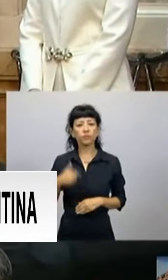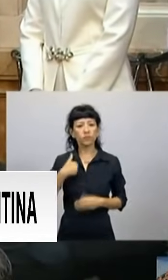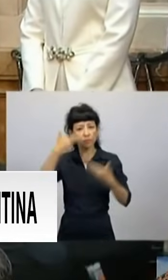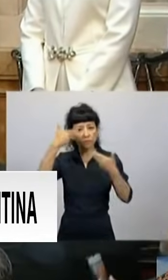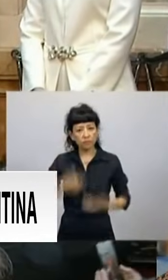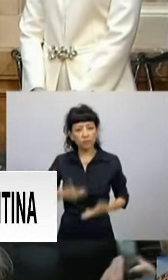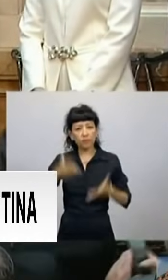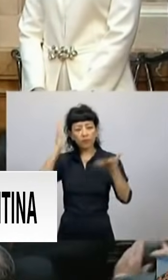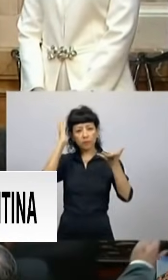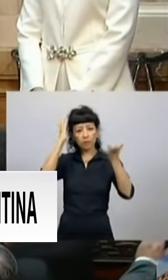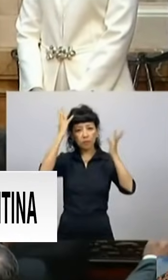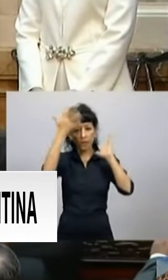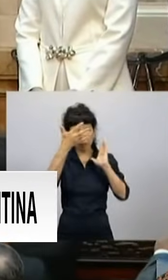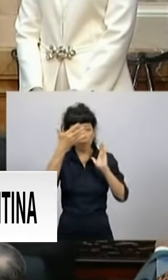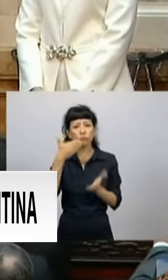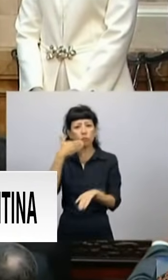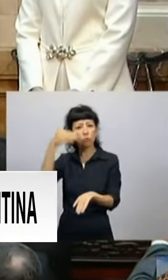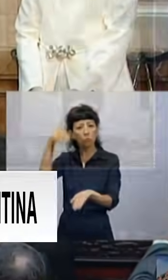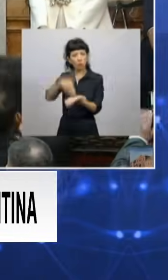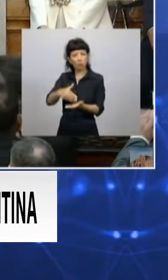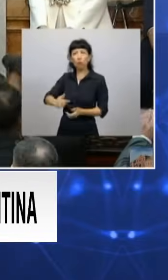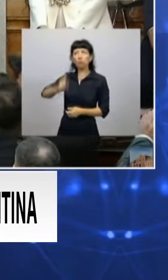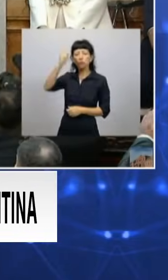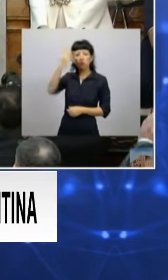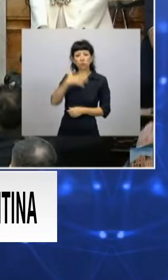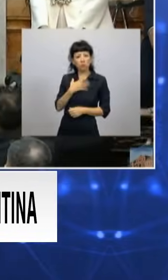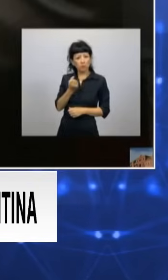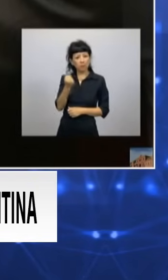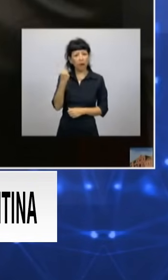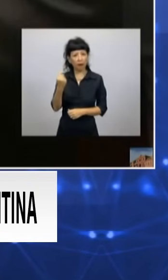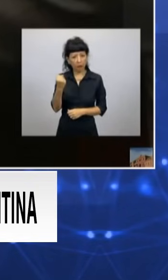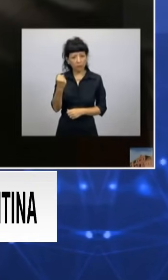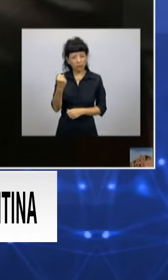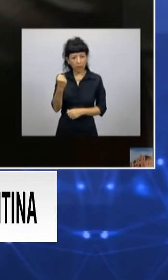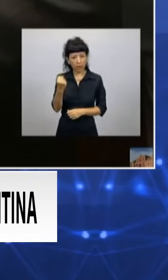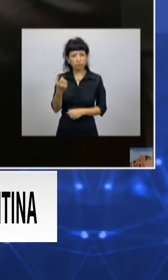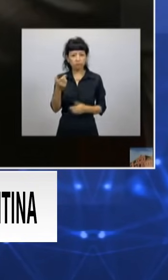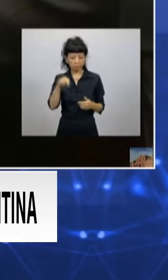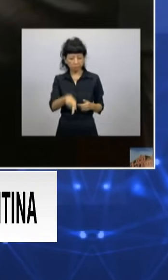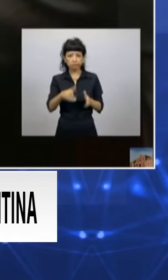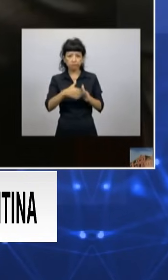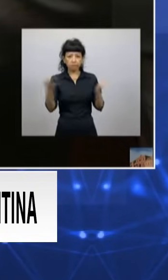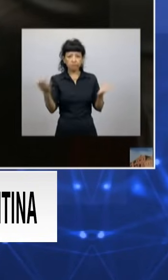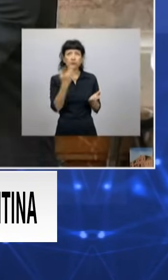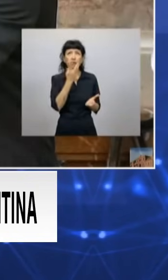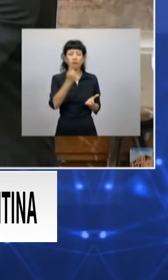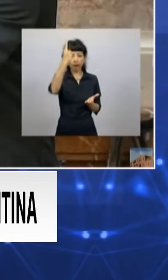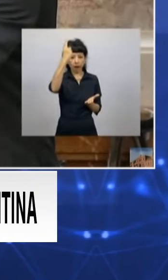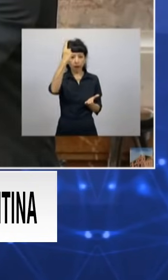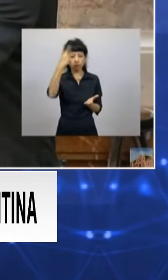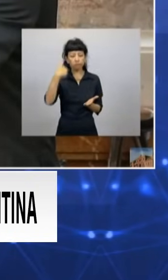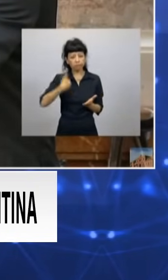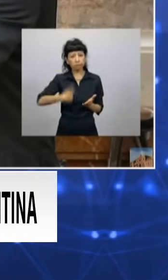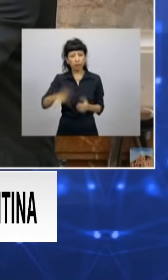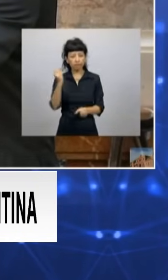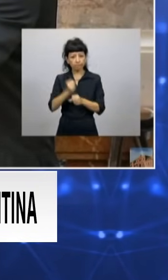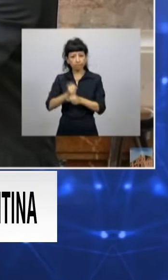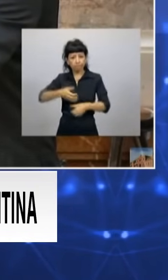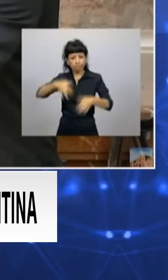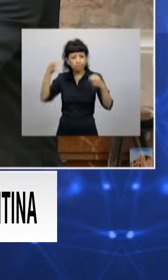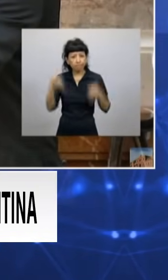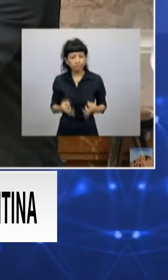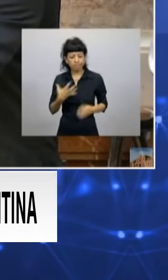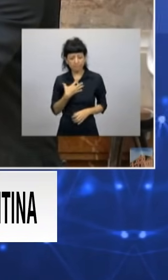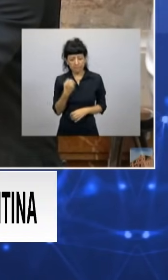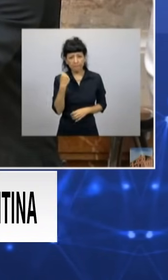con dos patas, de alguna manera, embajador. Lo primero es, Sí hay un periodo de inestabilidad y de